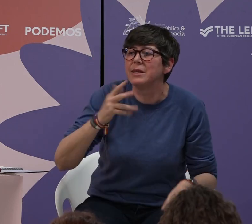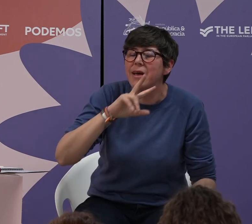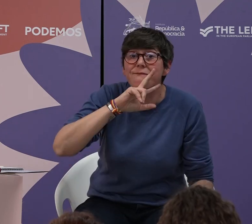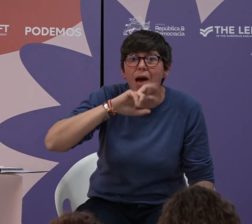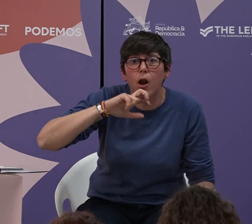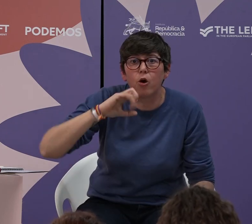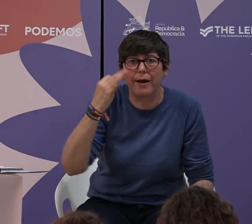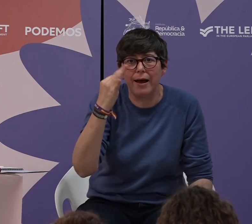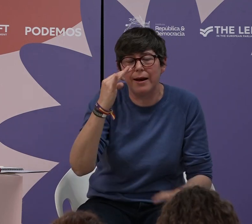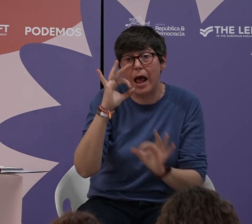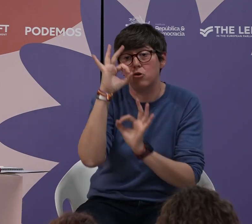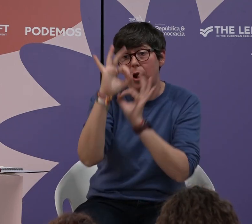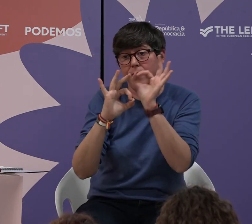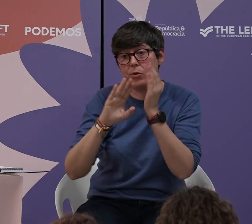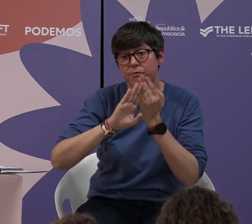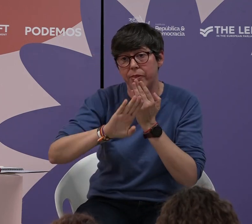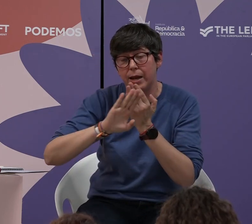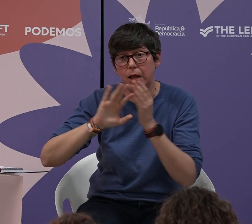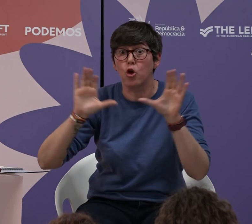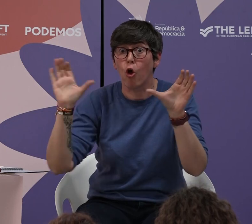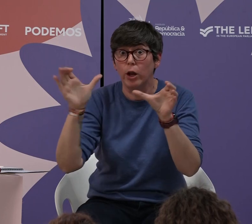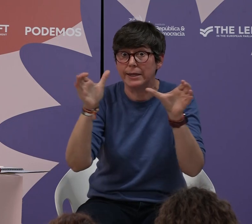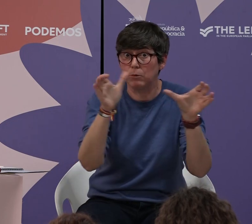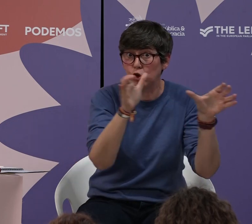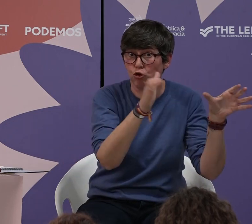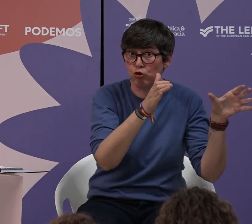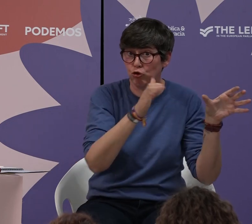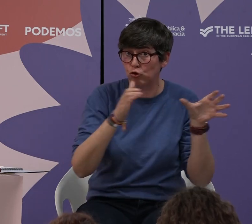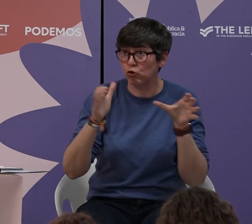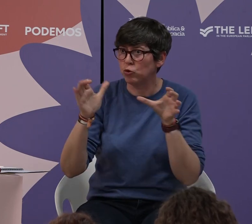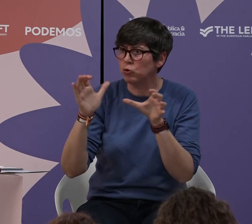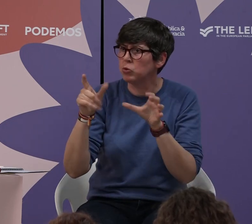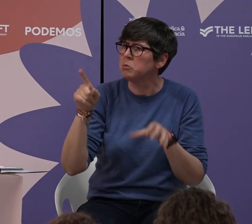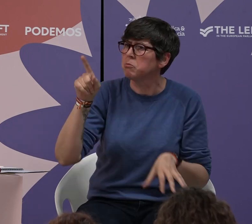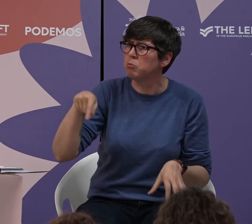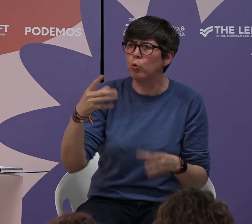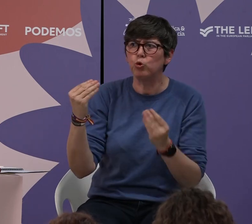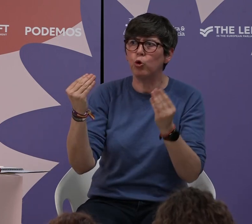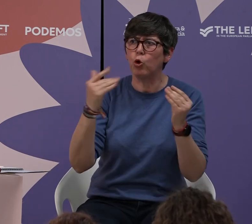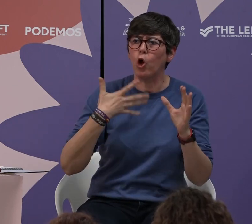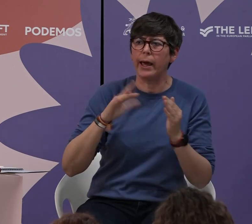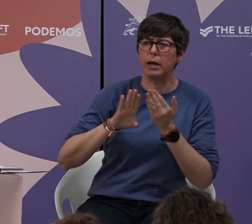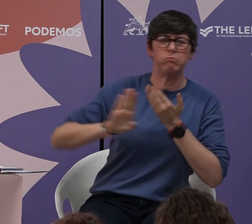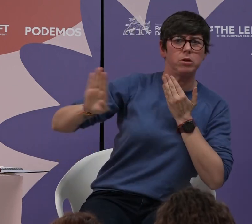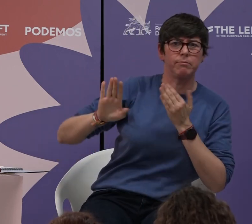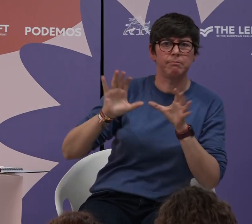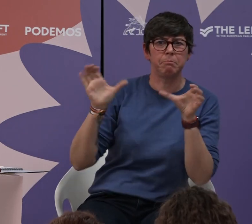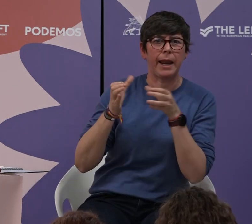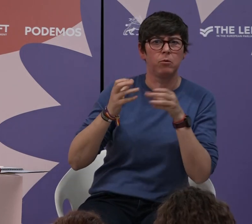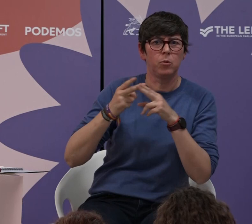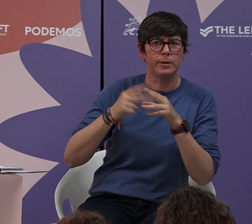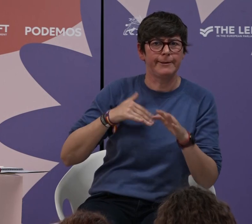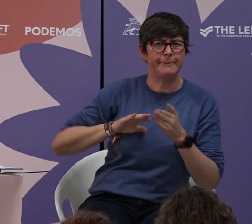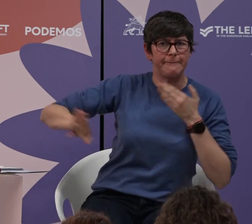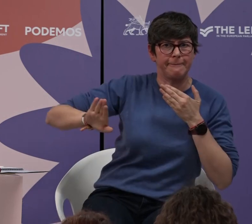estas noticias por eso quería trasladarnos pues la importancia de los movimientos de los de los vecinos de las vecinas